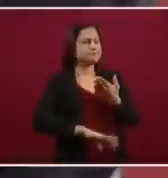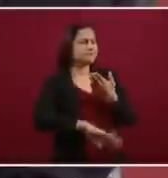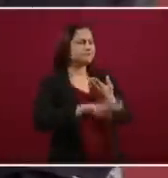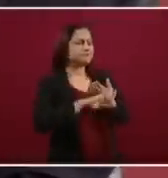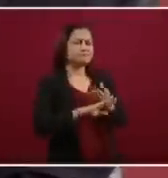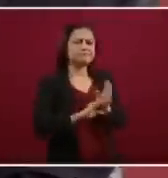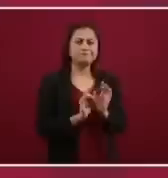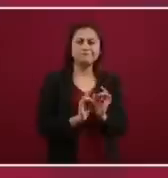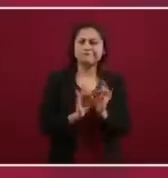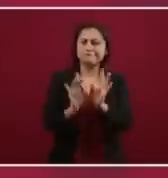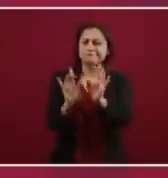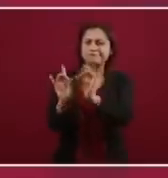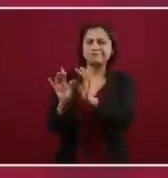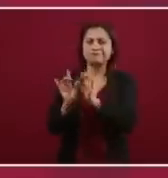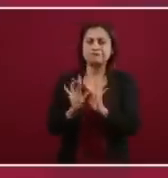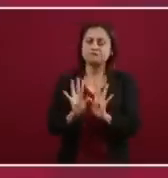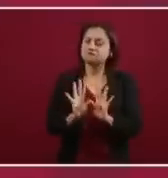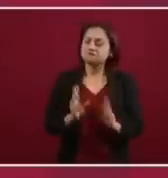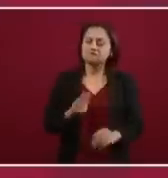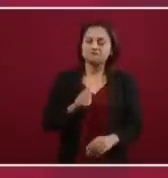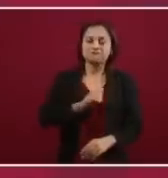circunstancia, por difícil que sea.